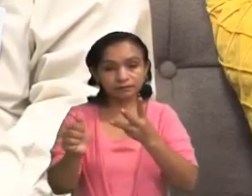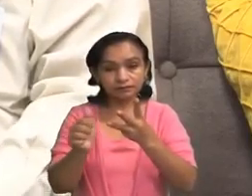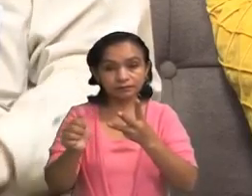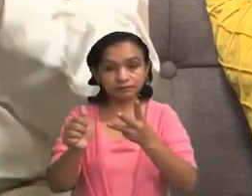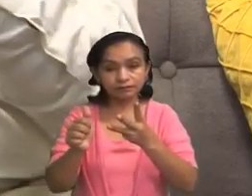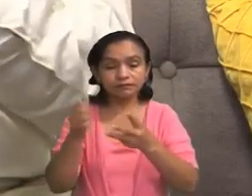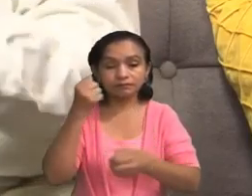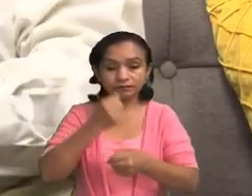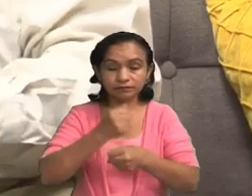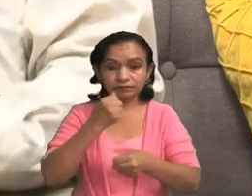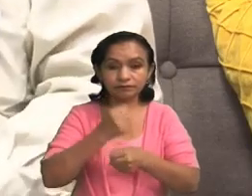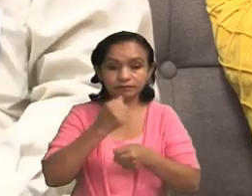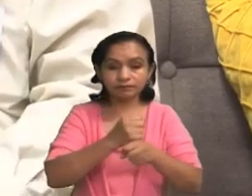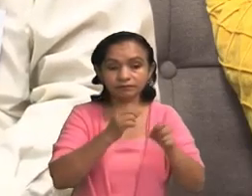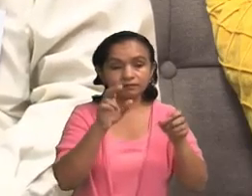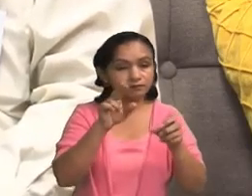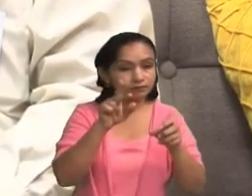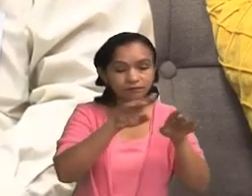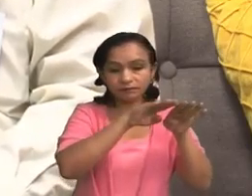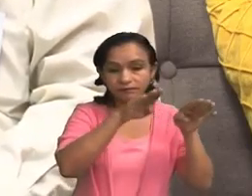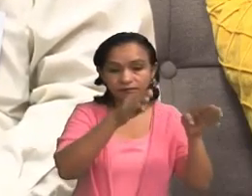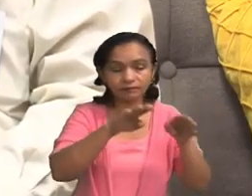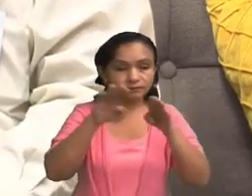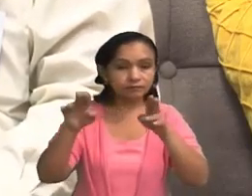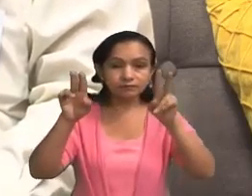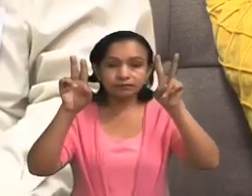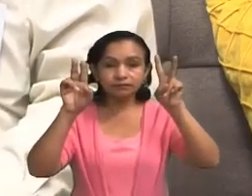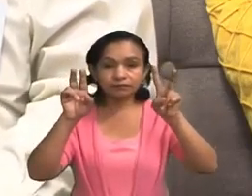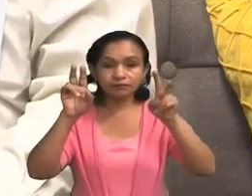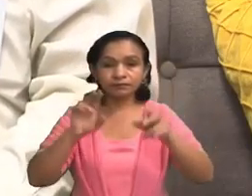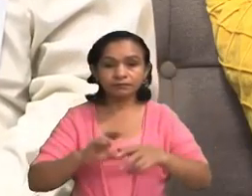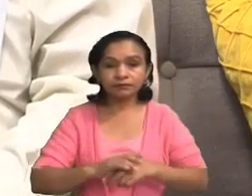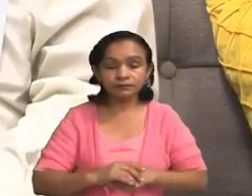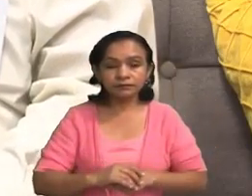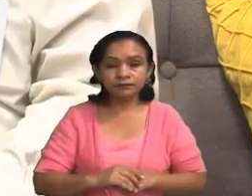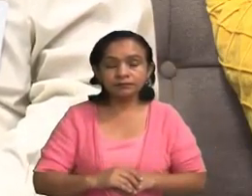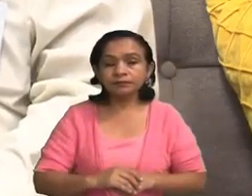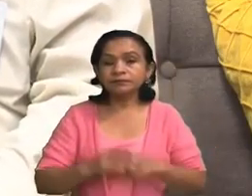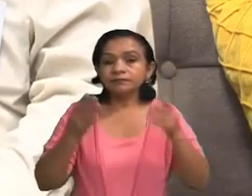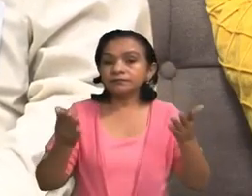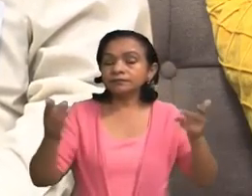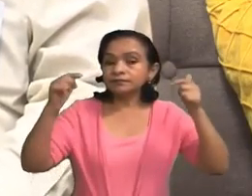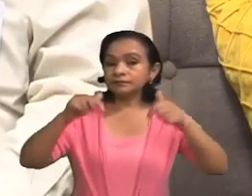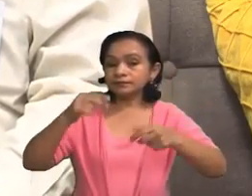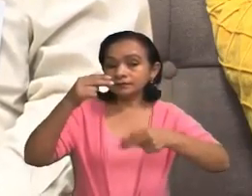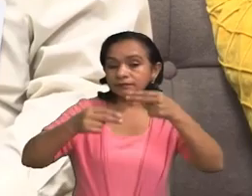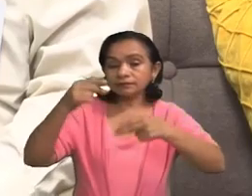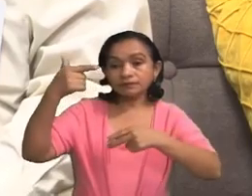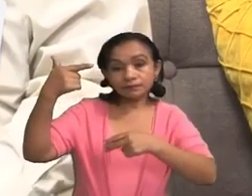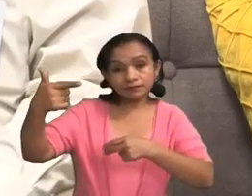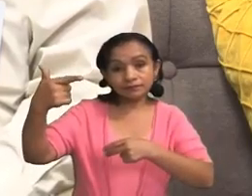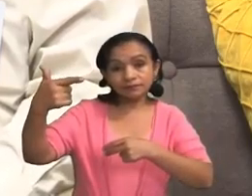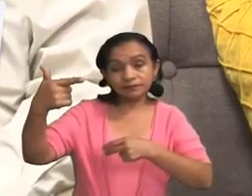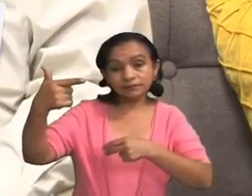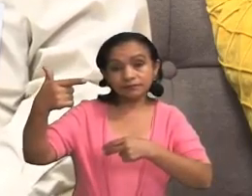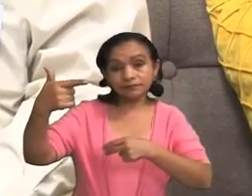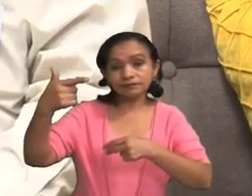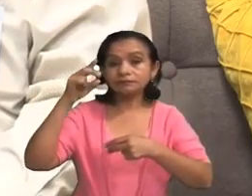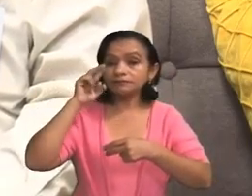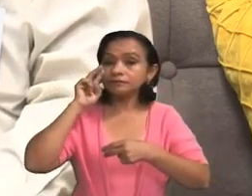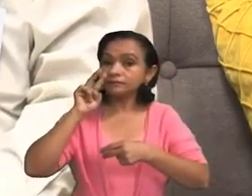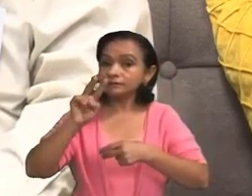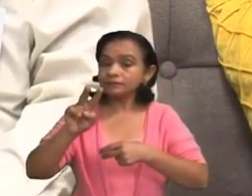Rural trabajó con esas temáticas. Ahora para el séptimo Congreso entonces valoramos